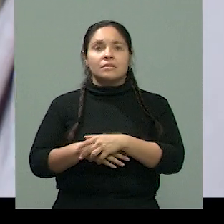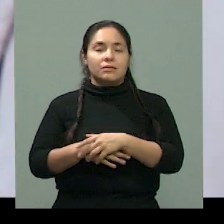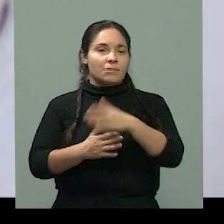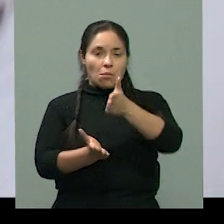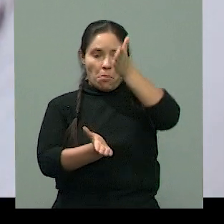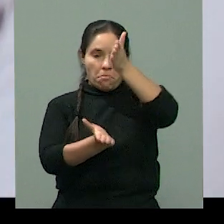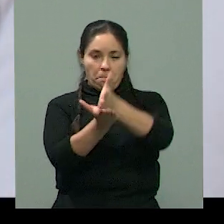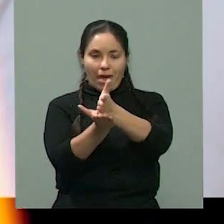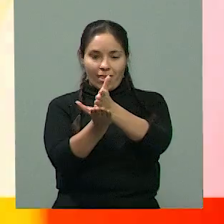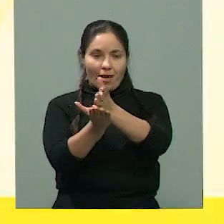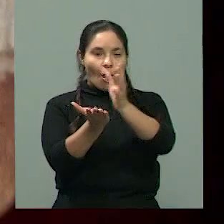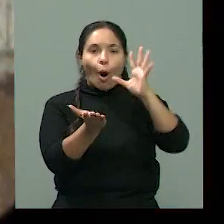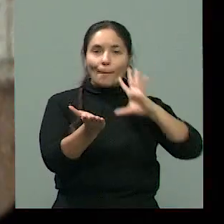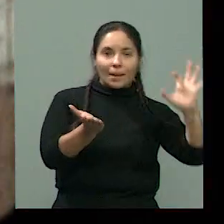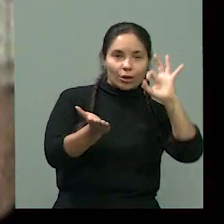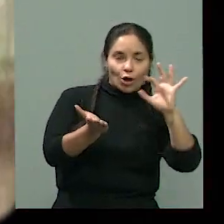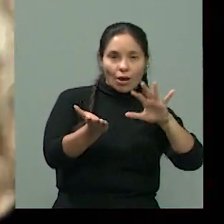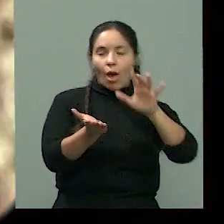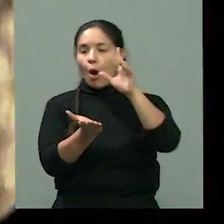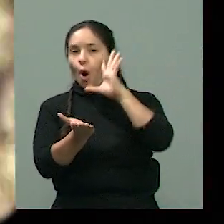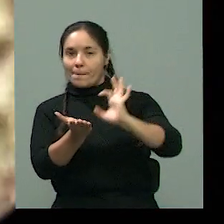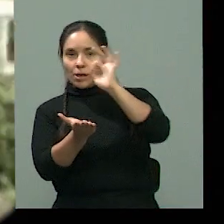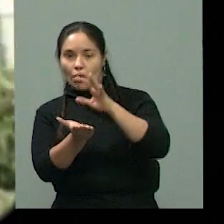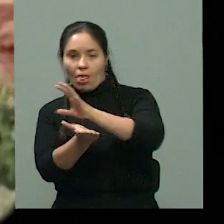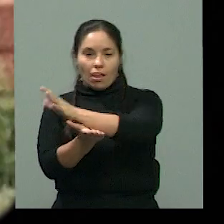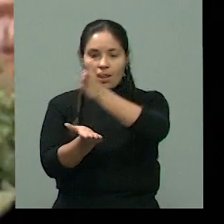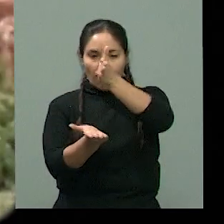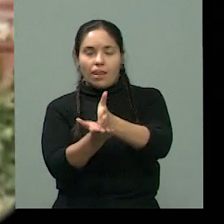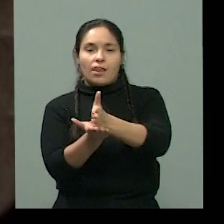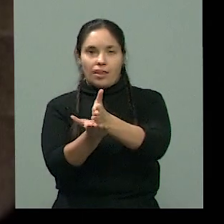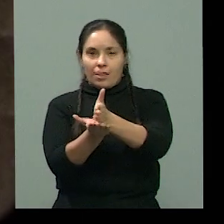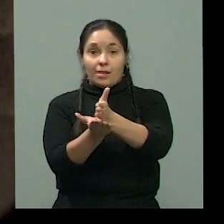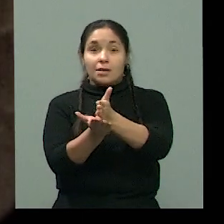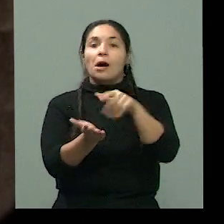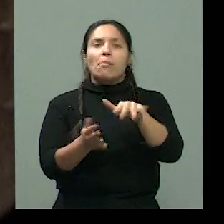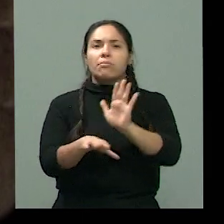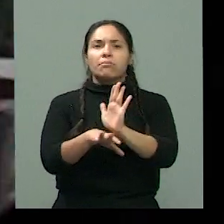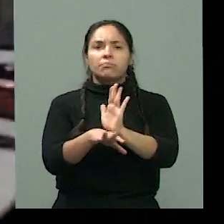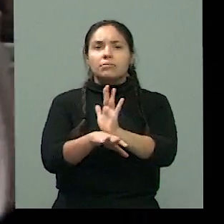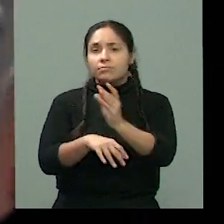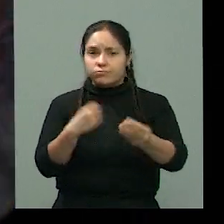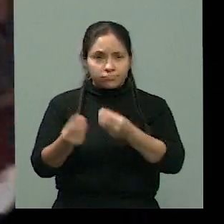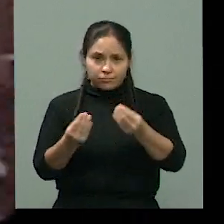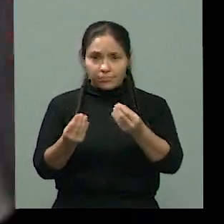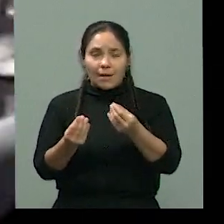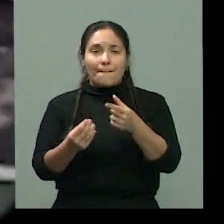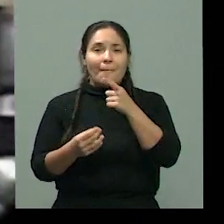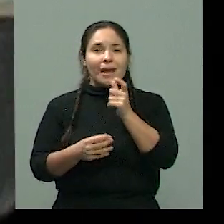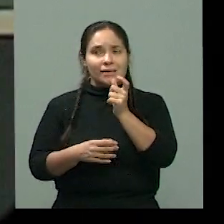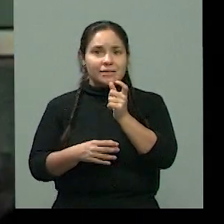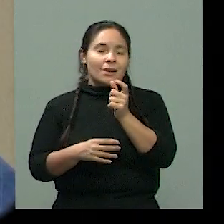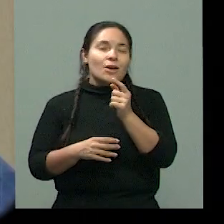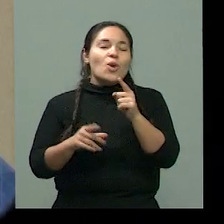medio entre dos posturas y que ese símbolo apareció prácticamente como una figura hasta literaria, si se